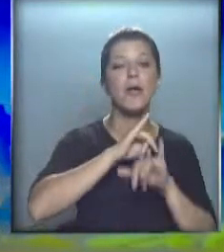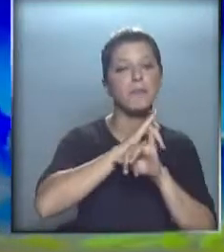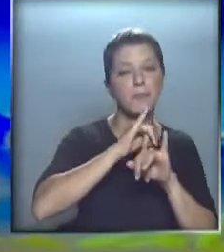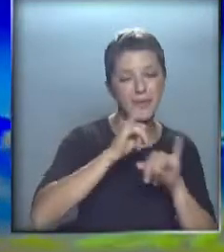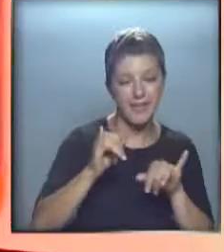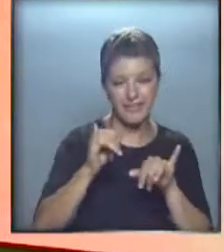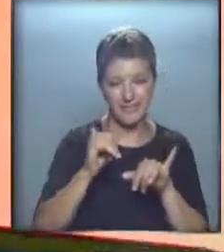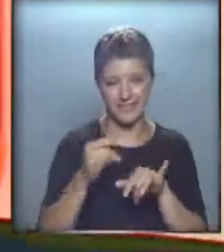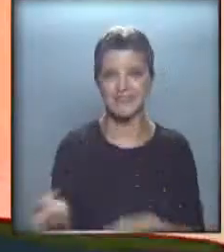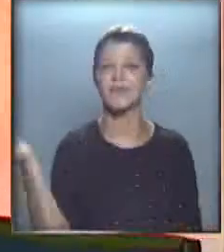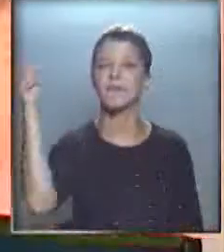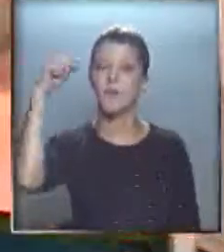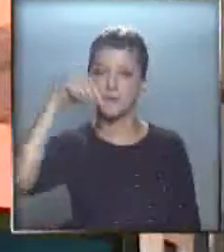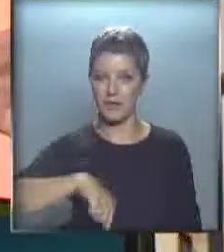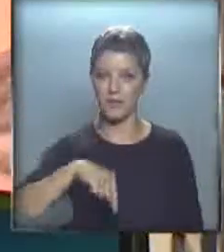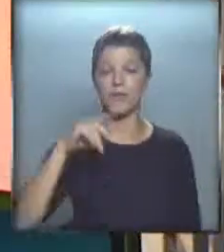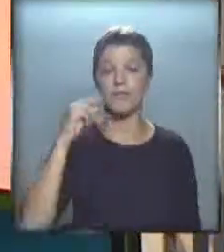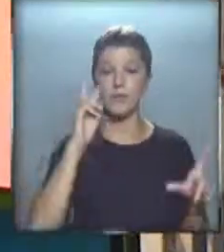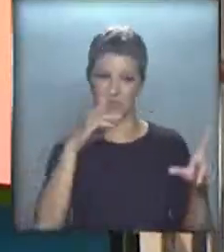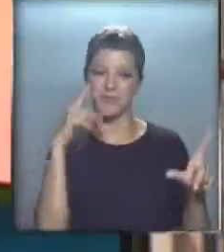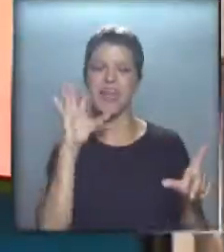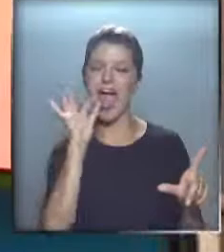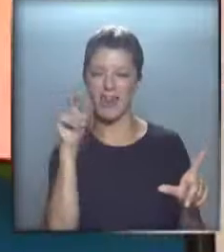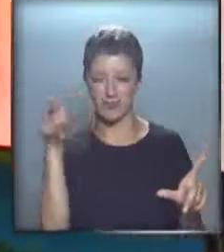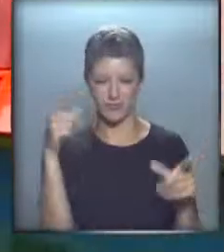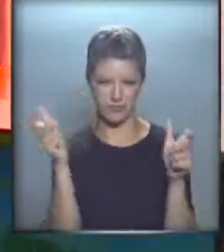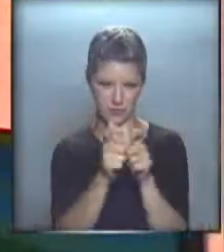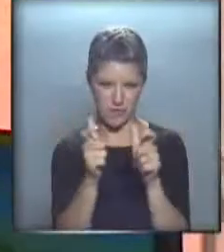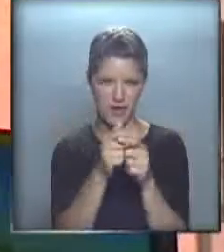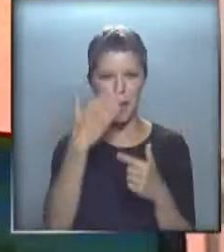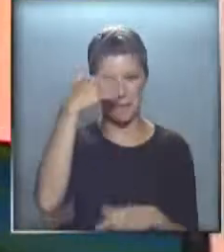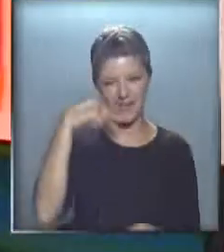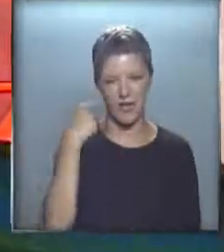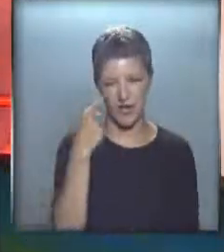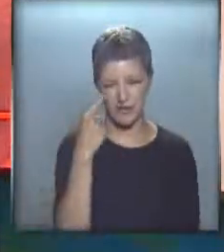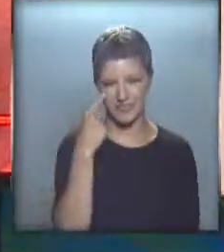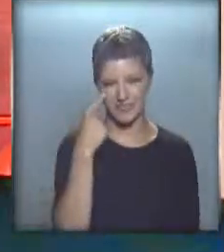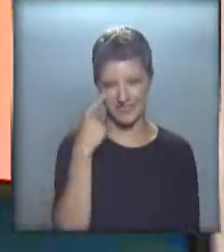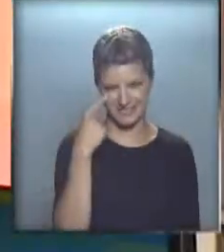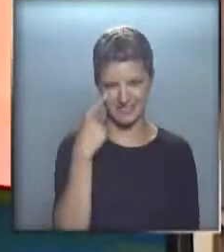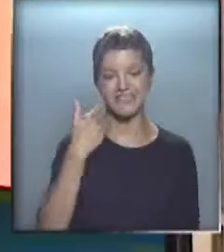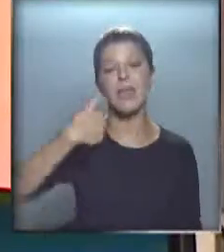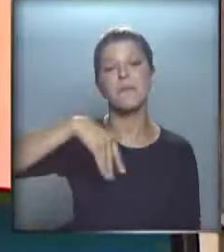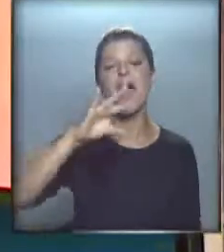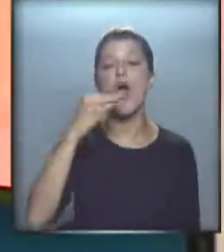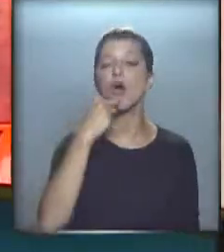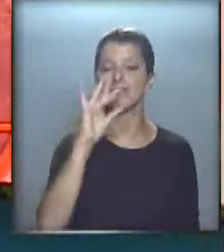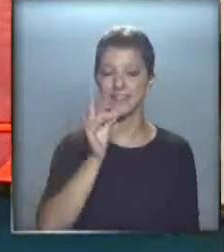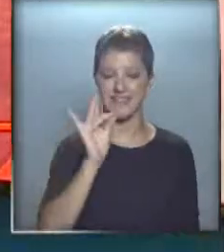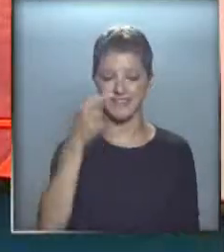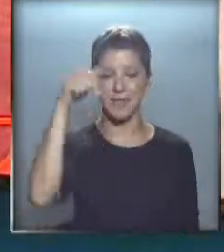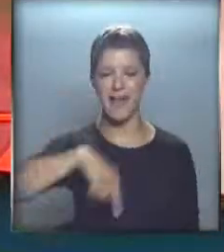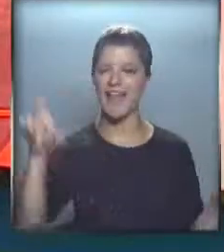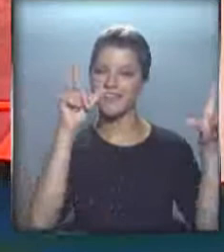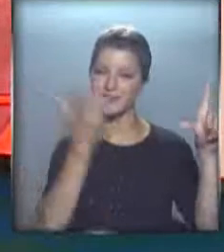pequeño corte. Enseguida volvemos. Nos vamos con algo de Señales como para que tengamos ya el condimentos para ver este estreno el 11 de diciembre aquí en la